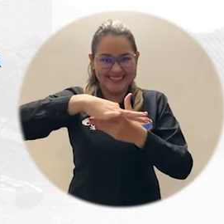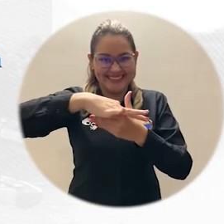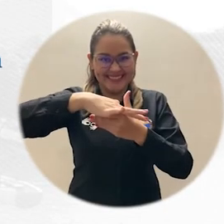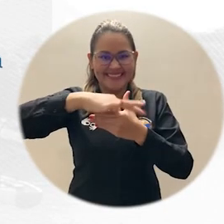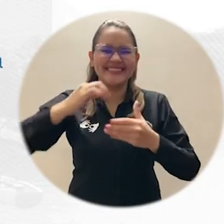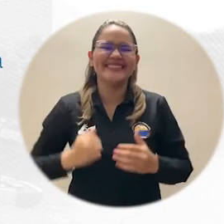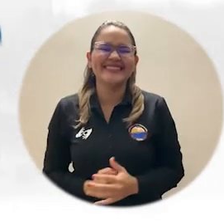¡Gracias! ¡Gracias!